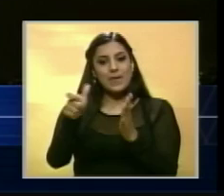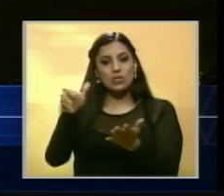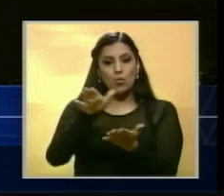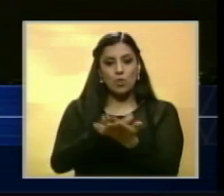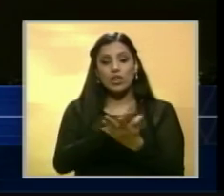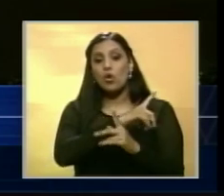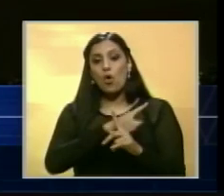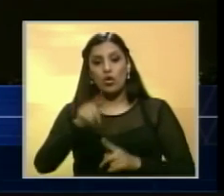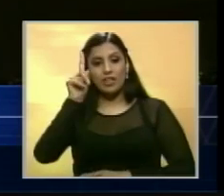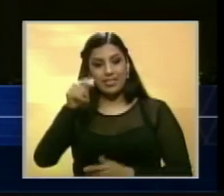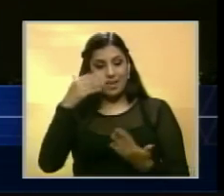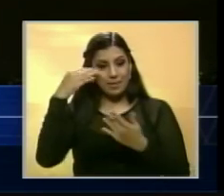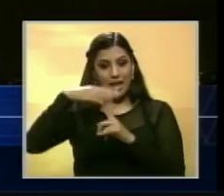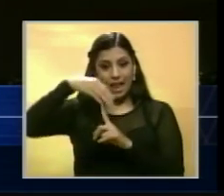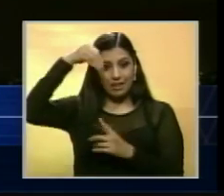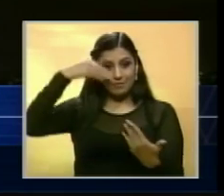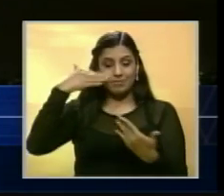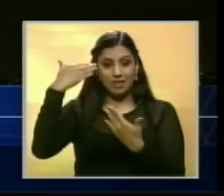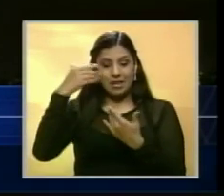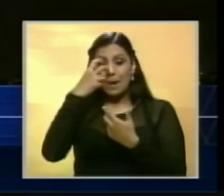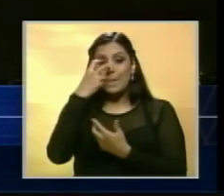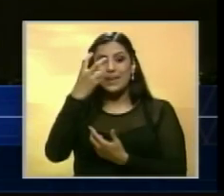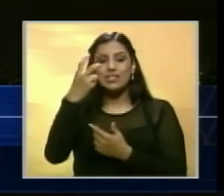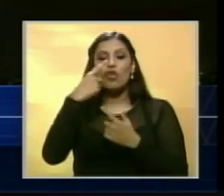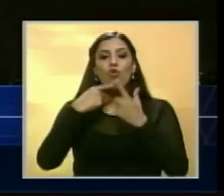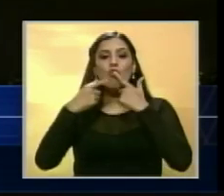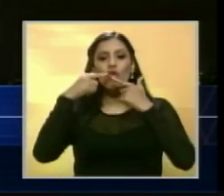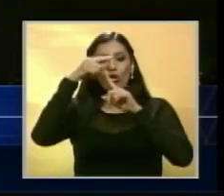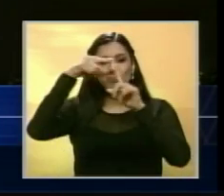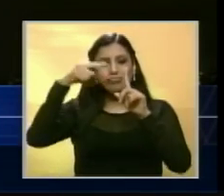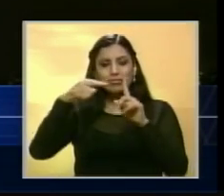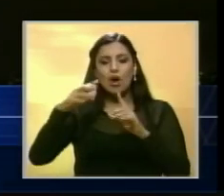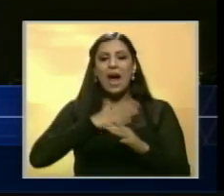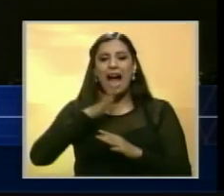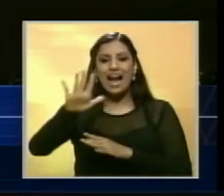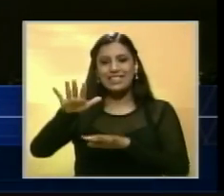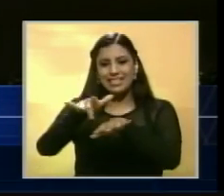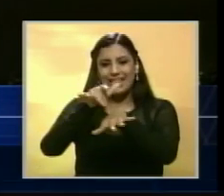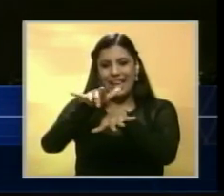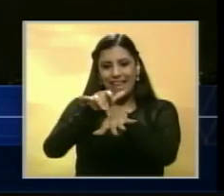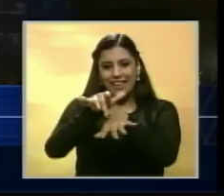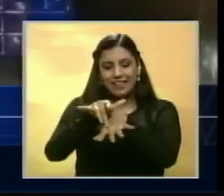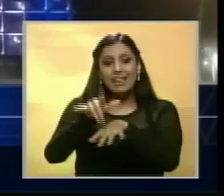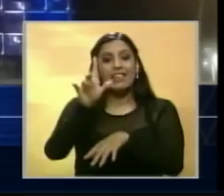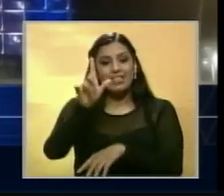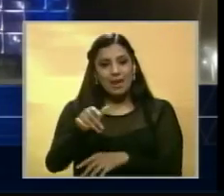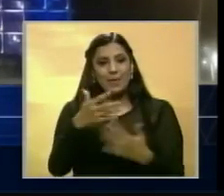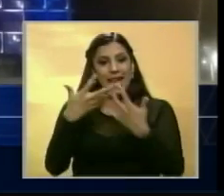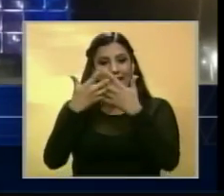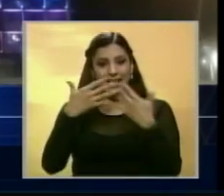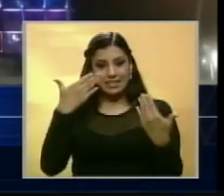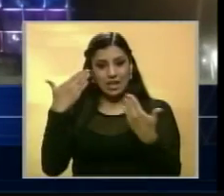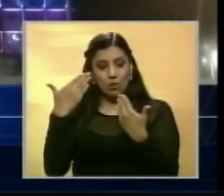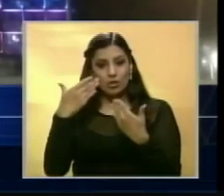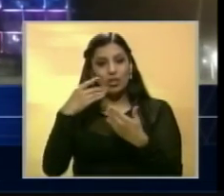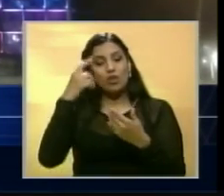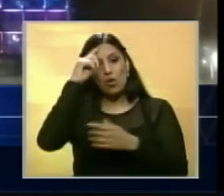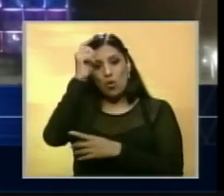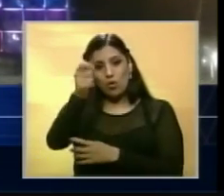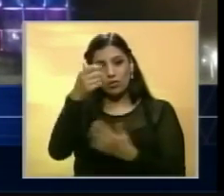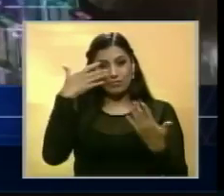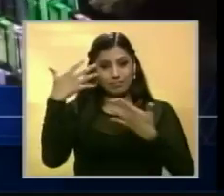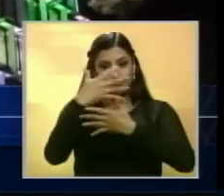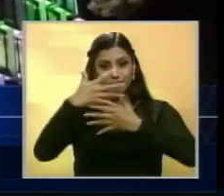fallecidos. También la Torre Eiffel se vistió con los colores de las banderas gay y la de Estados Unidos en señal de